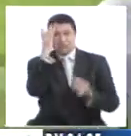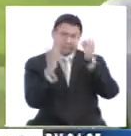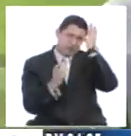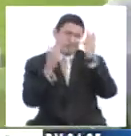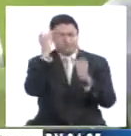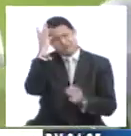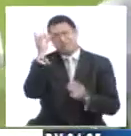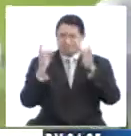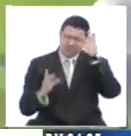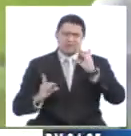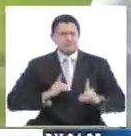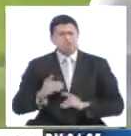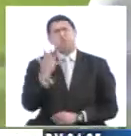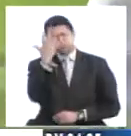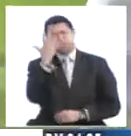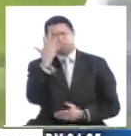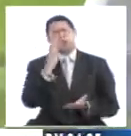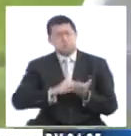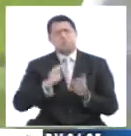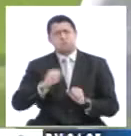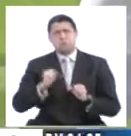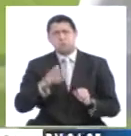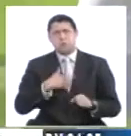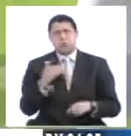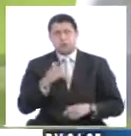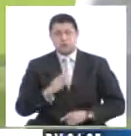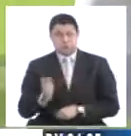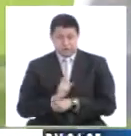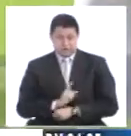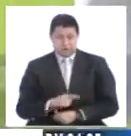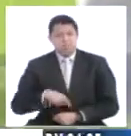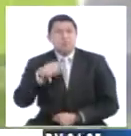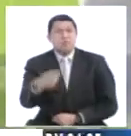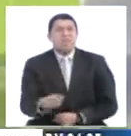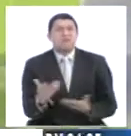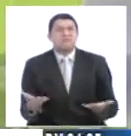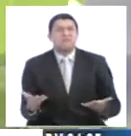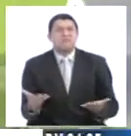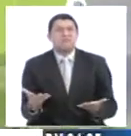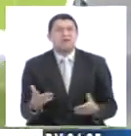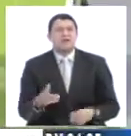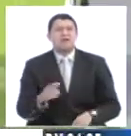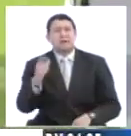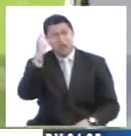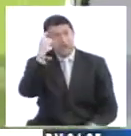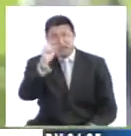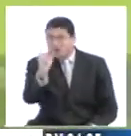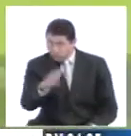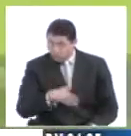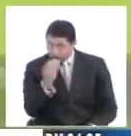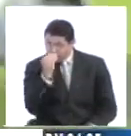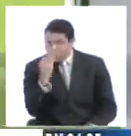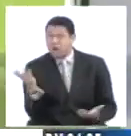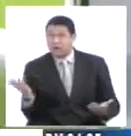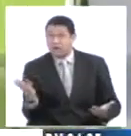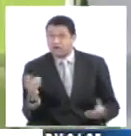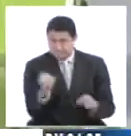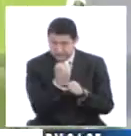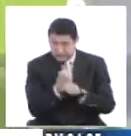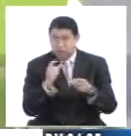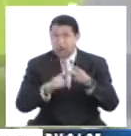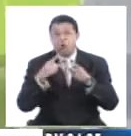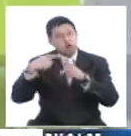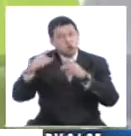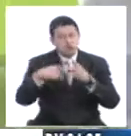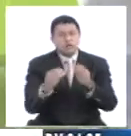todo lo demás si se puede comer cinco veces al día va a acelerar el metabolismo pero y después cuando el día que no puedas comer las cinco veces porque diez trabajo tienes